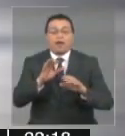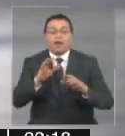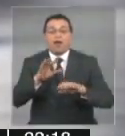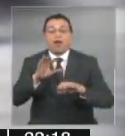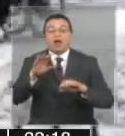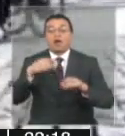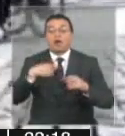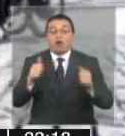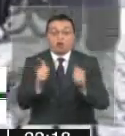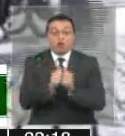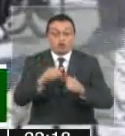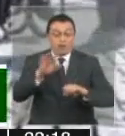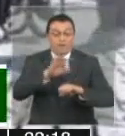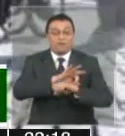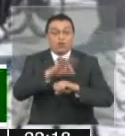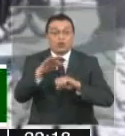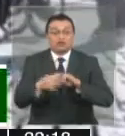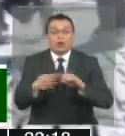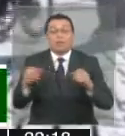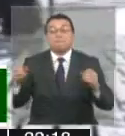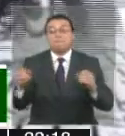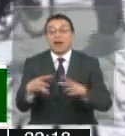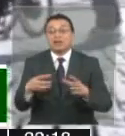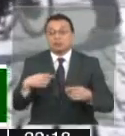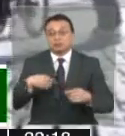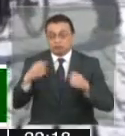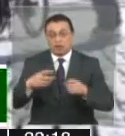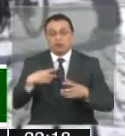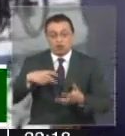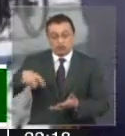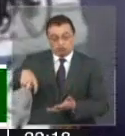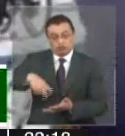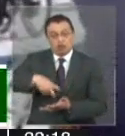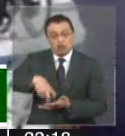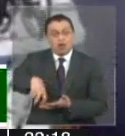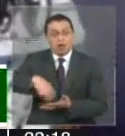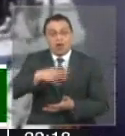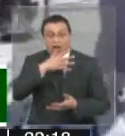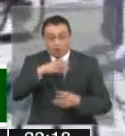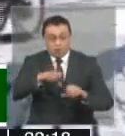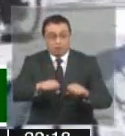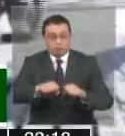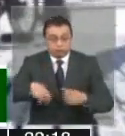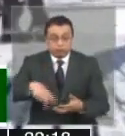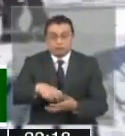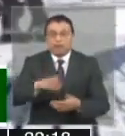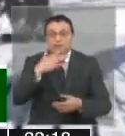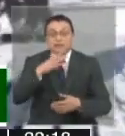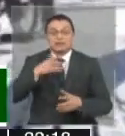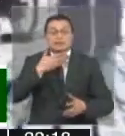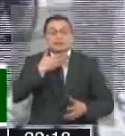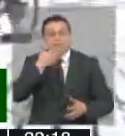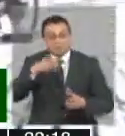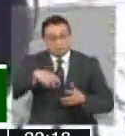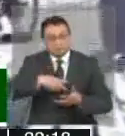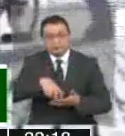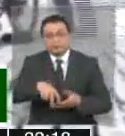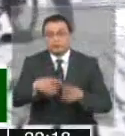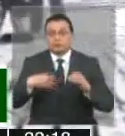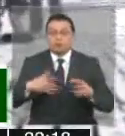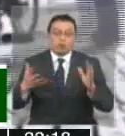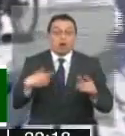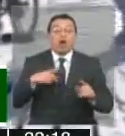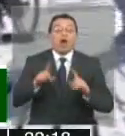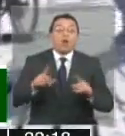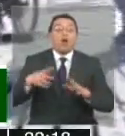yo con ellos he visto hacen surf. Yo no vivo porque soy malo al mar. Para algo que sean